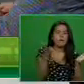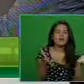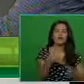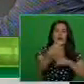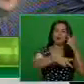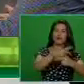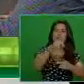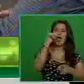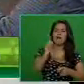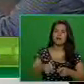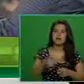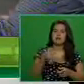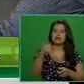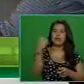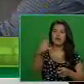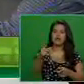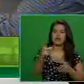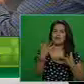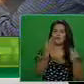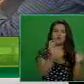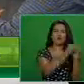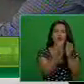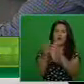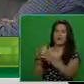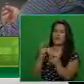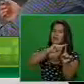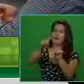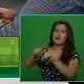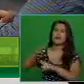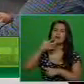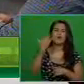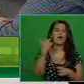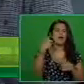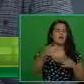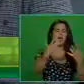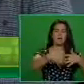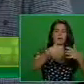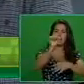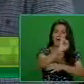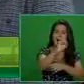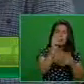abarcaba sectores tan diferentes entre sí como la producción automotriz,